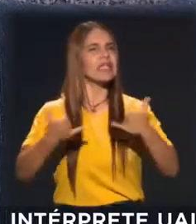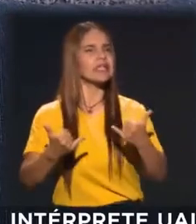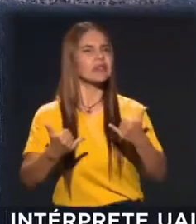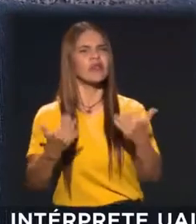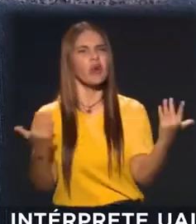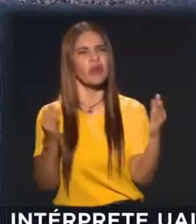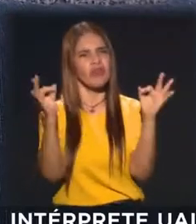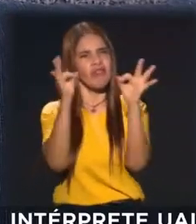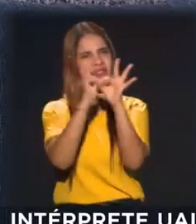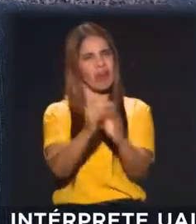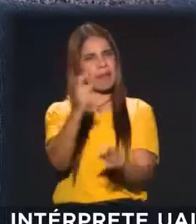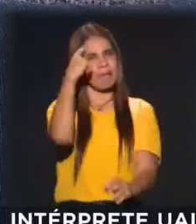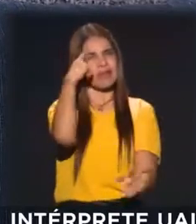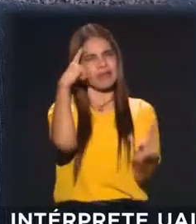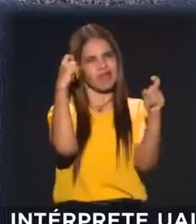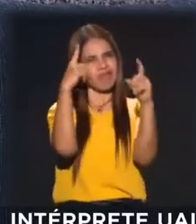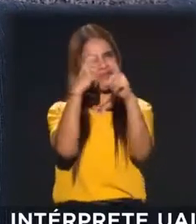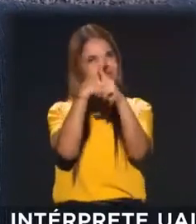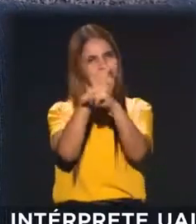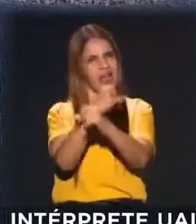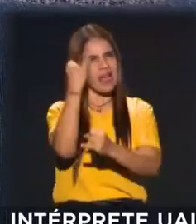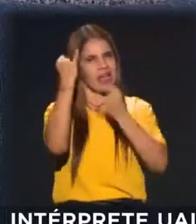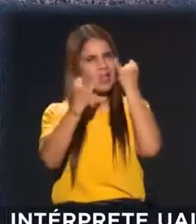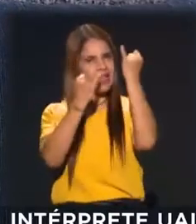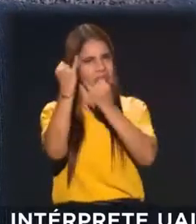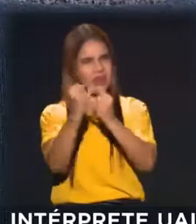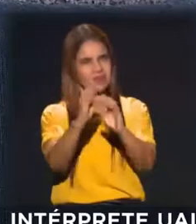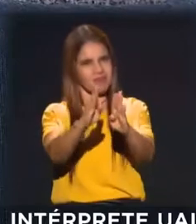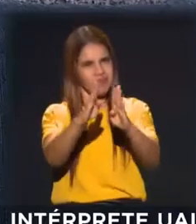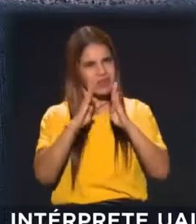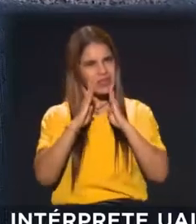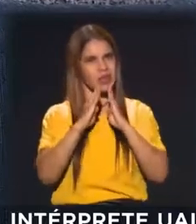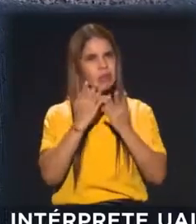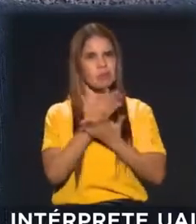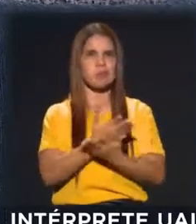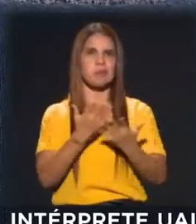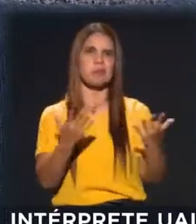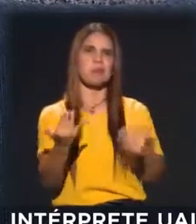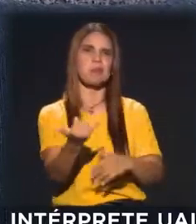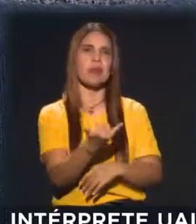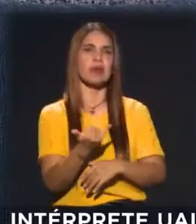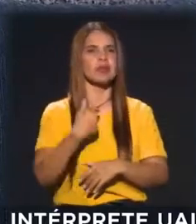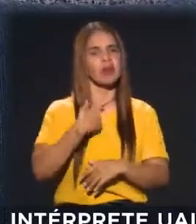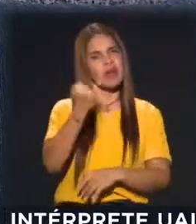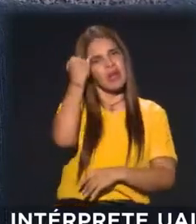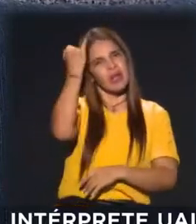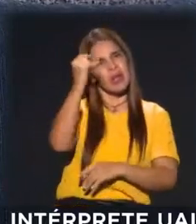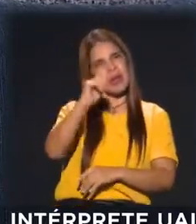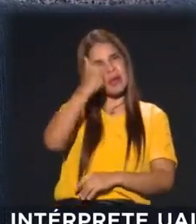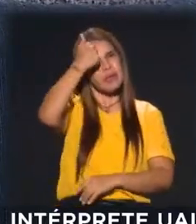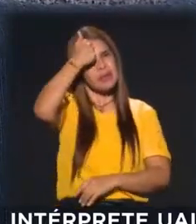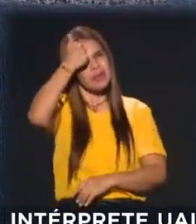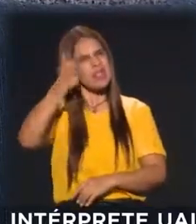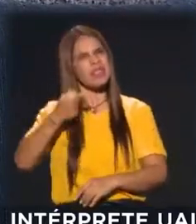pensar. Y saber pensar está muy relacionado con las ideas centrales que todos tenemos. Entonces, cuando yo tengo una idea central